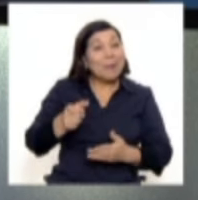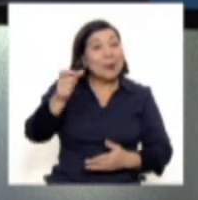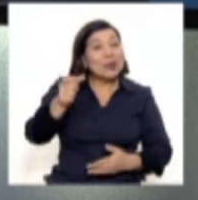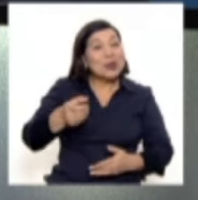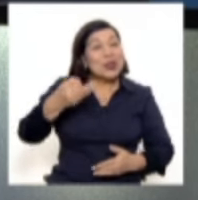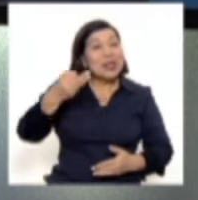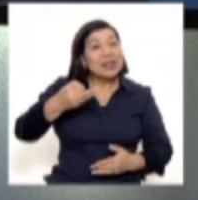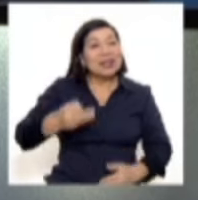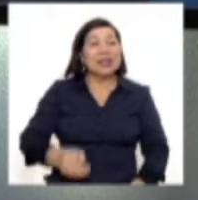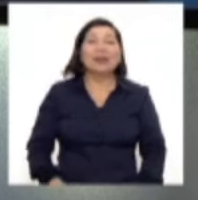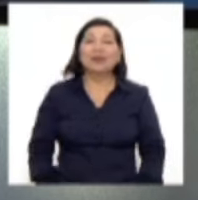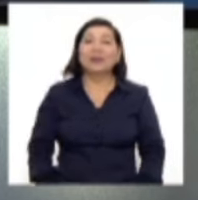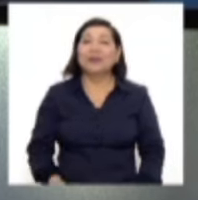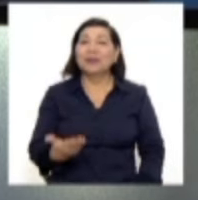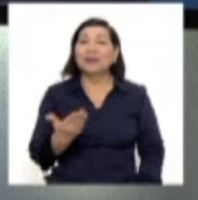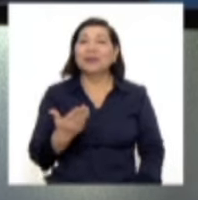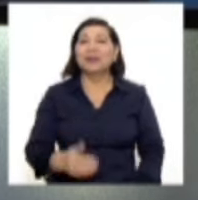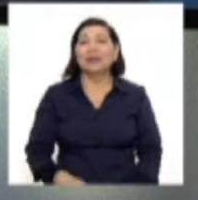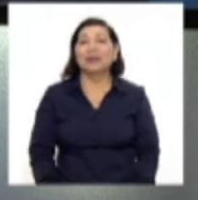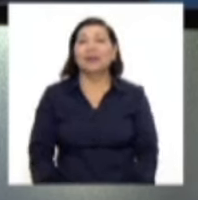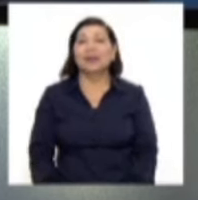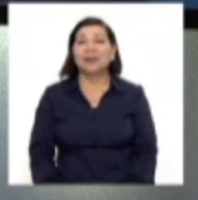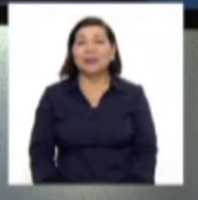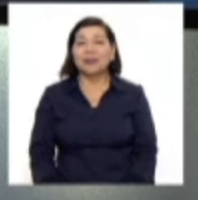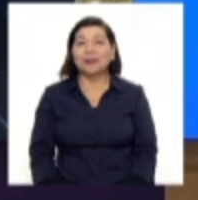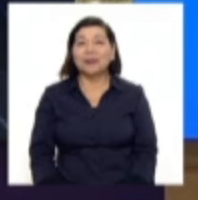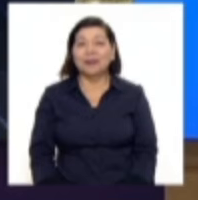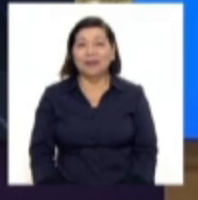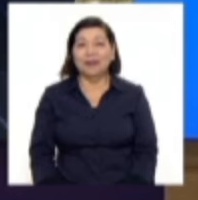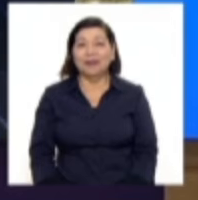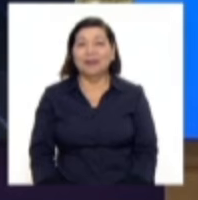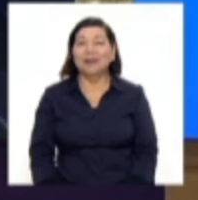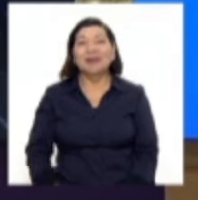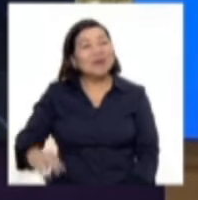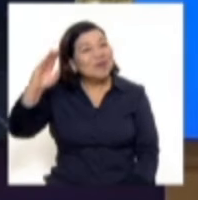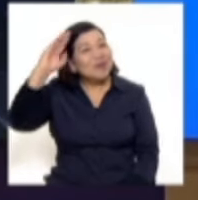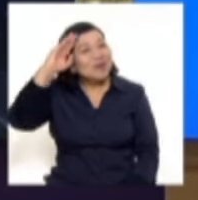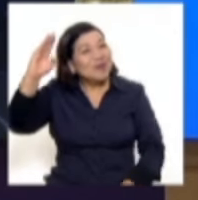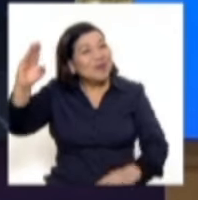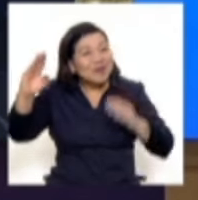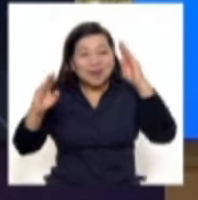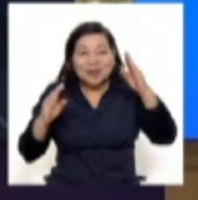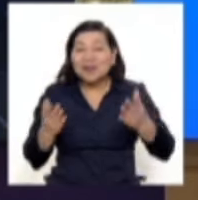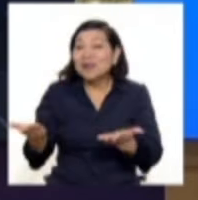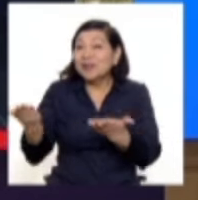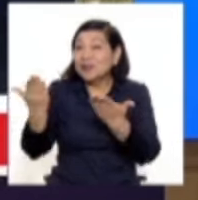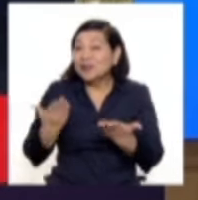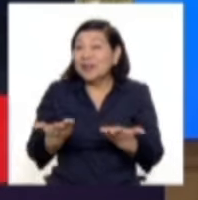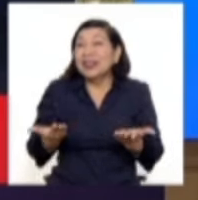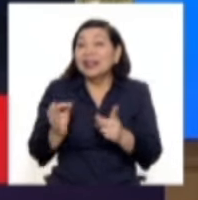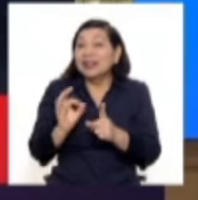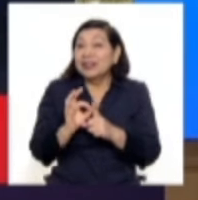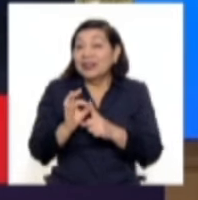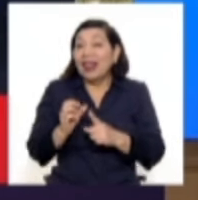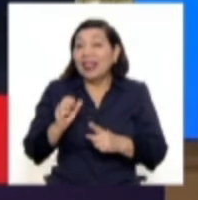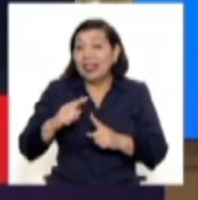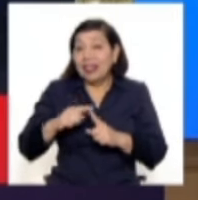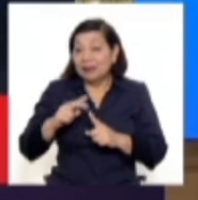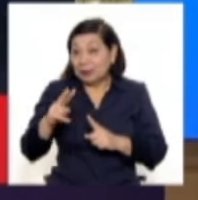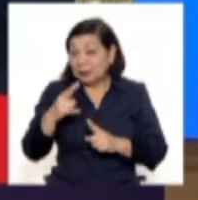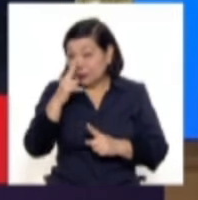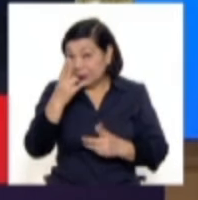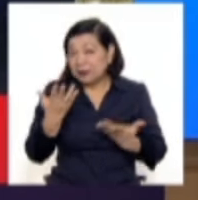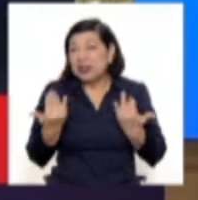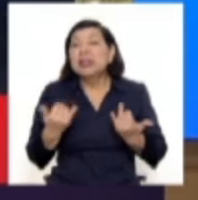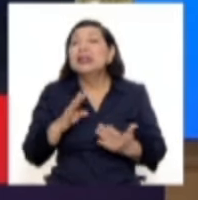especialista del senami bremil suti Hola amigos y amigas Bienvenidos a su bloque el tiempo en tv Perú